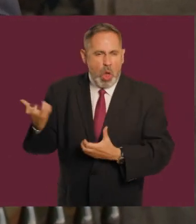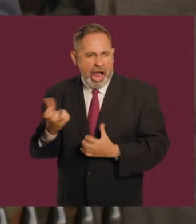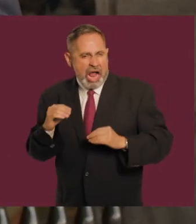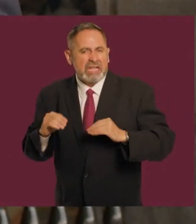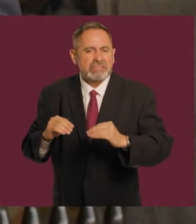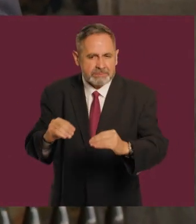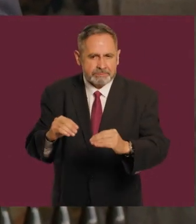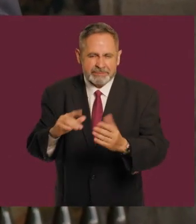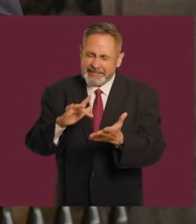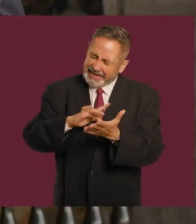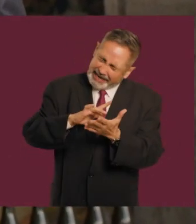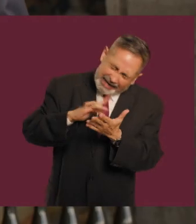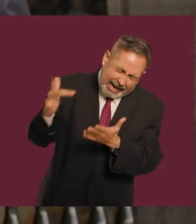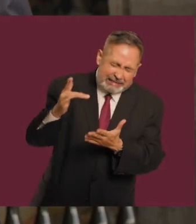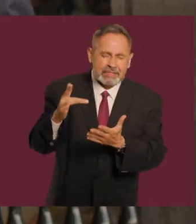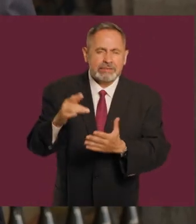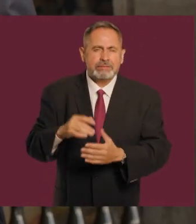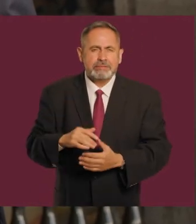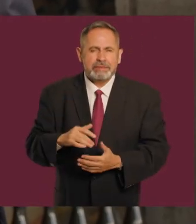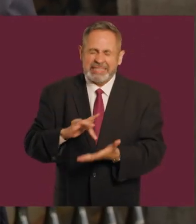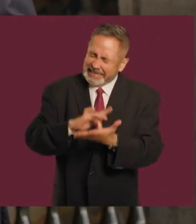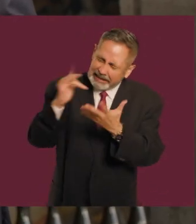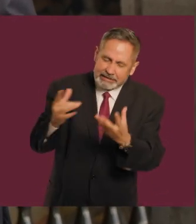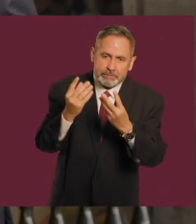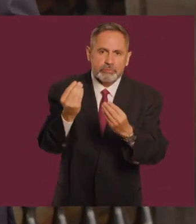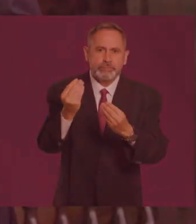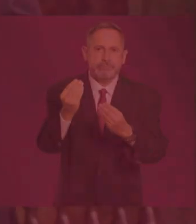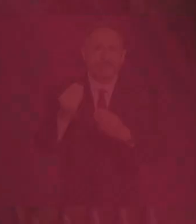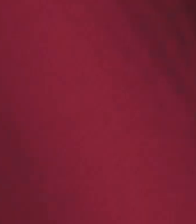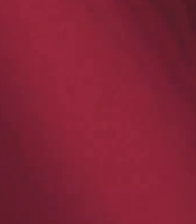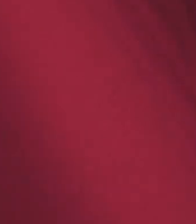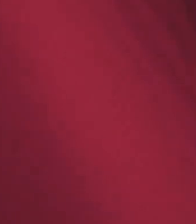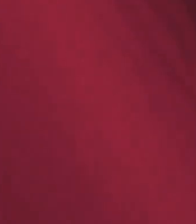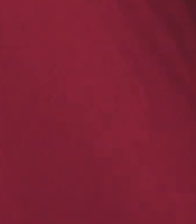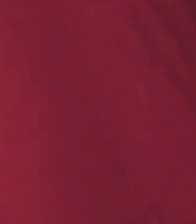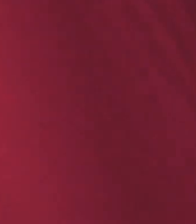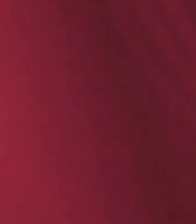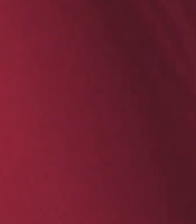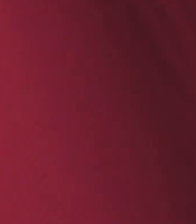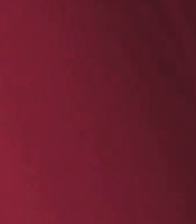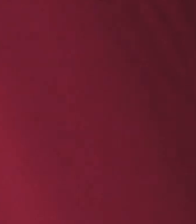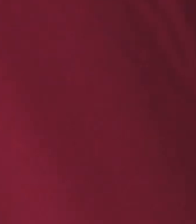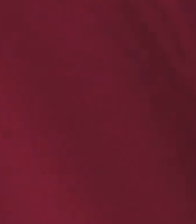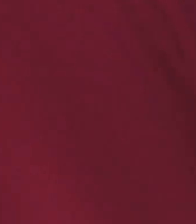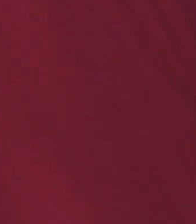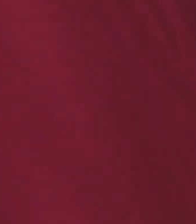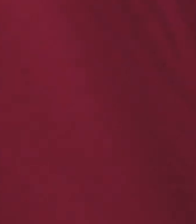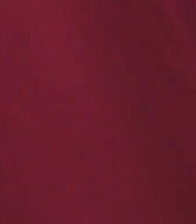todos. Gracias, muchas gracias. Sexto Informe.